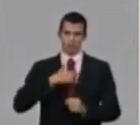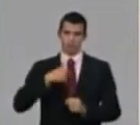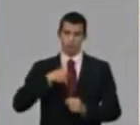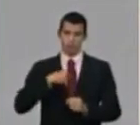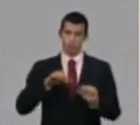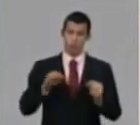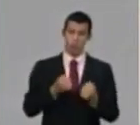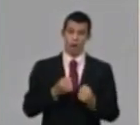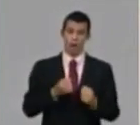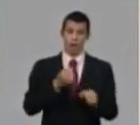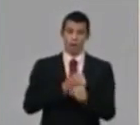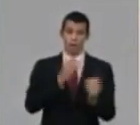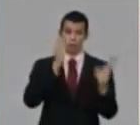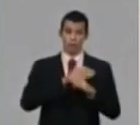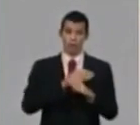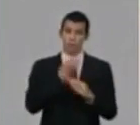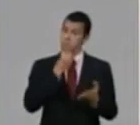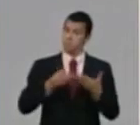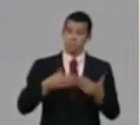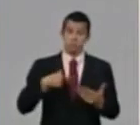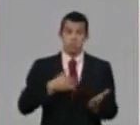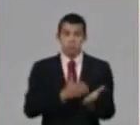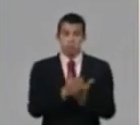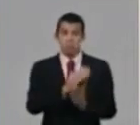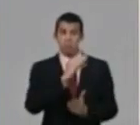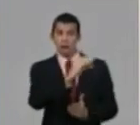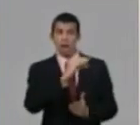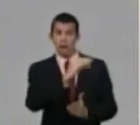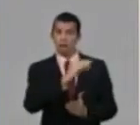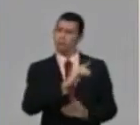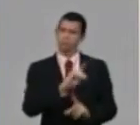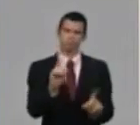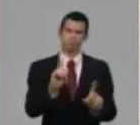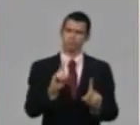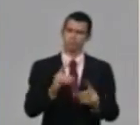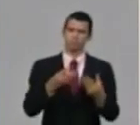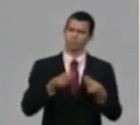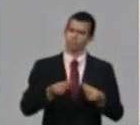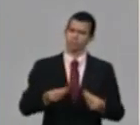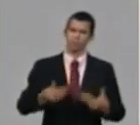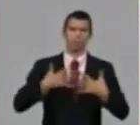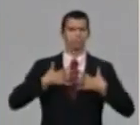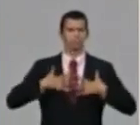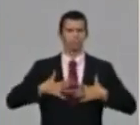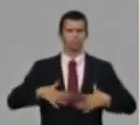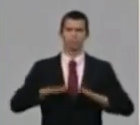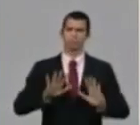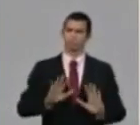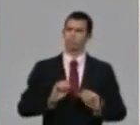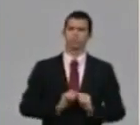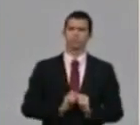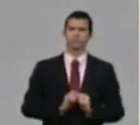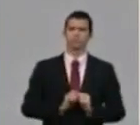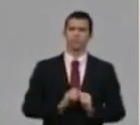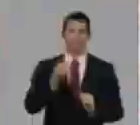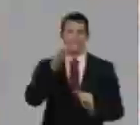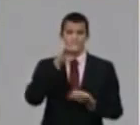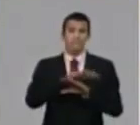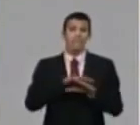la obligación de la contribución especial a la seguridad social, pero aplazada. Porque al final todos sabemos que eso retribuye también en su